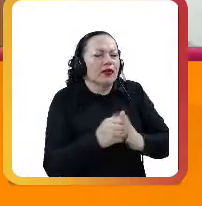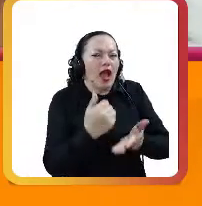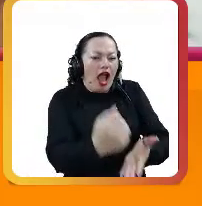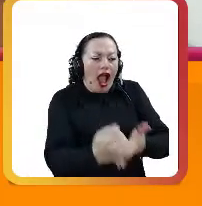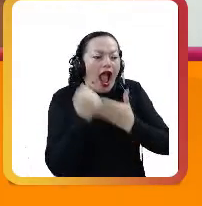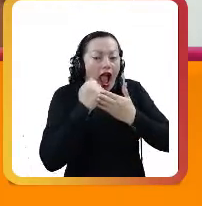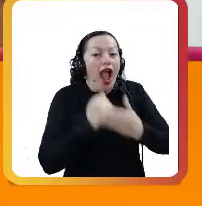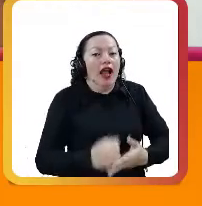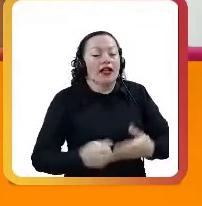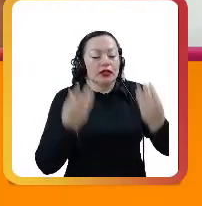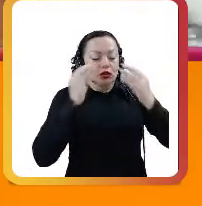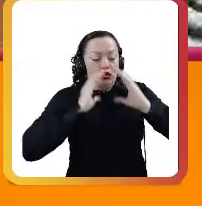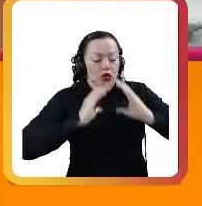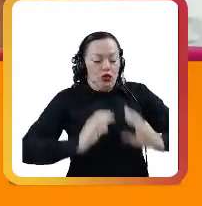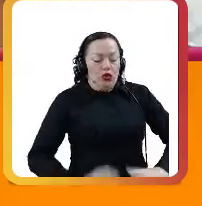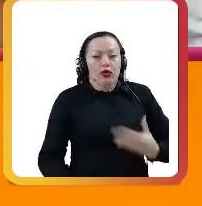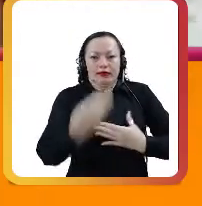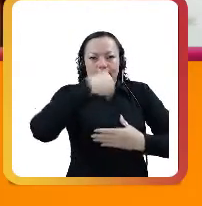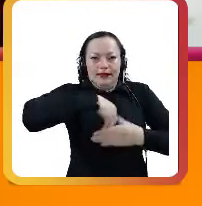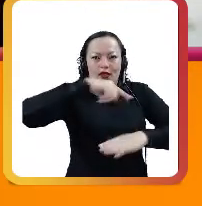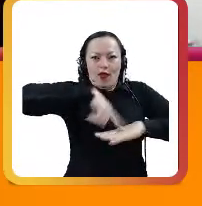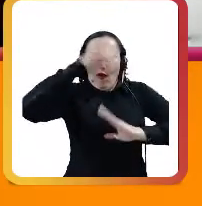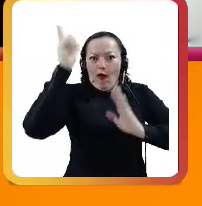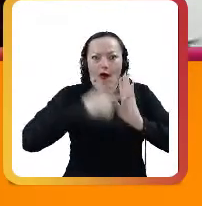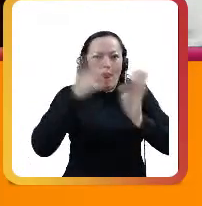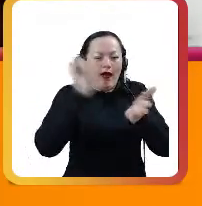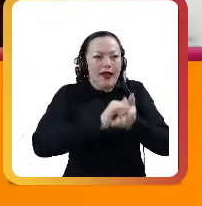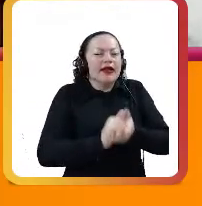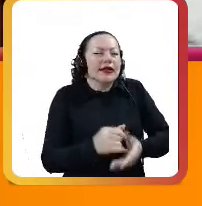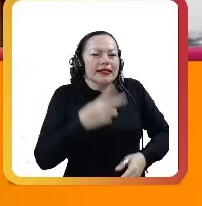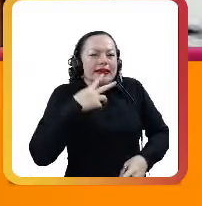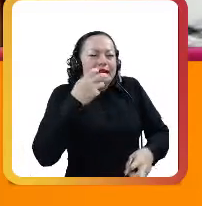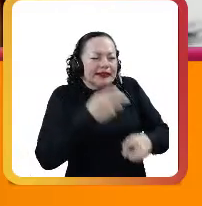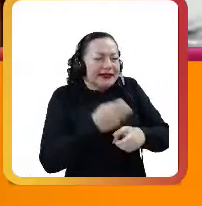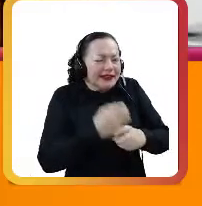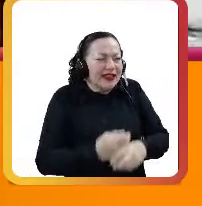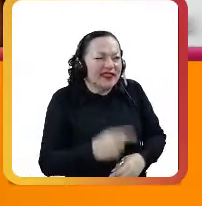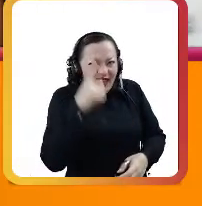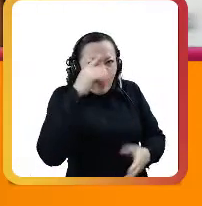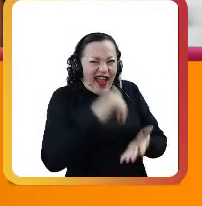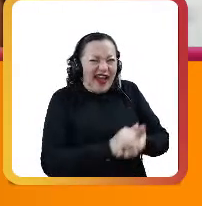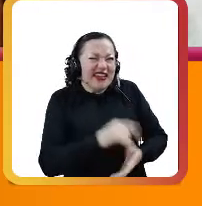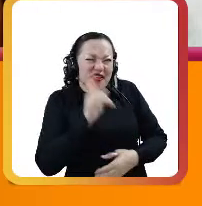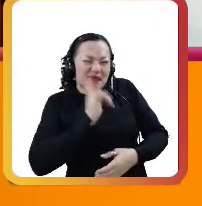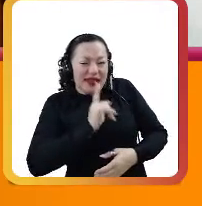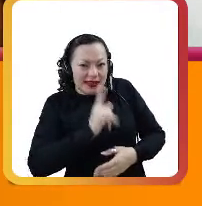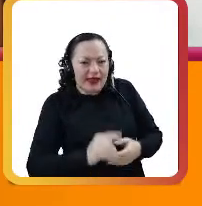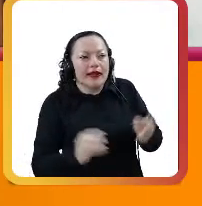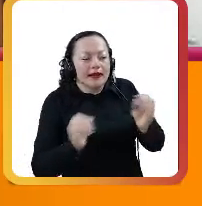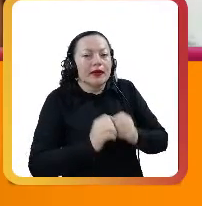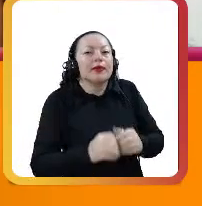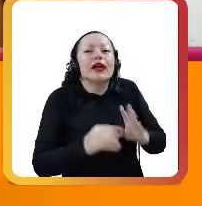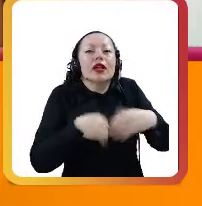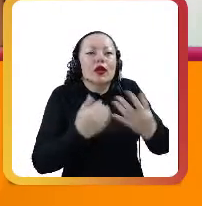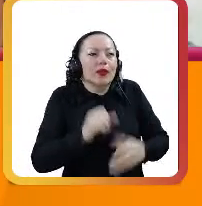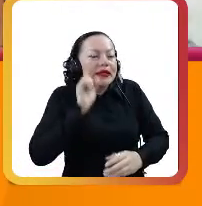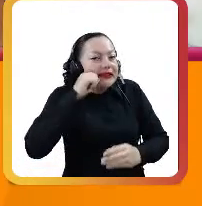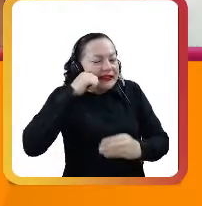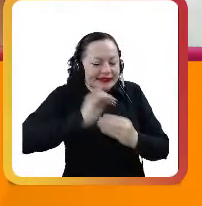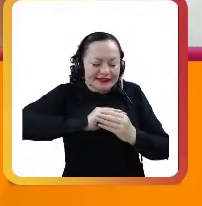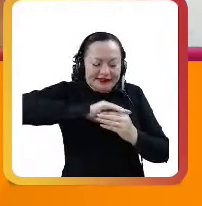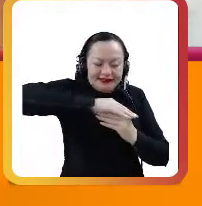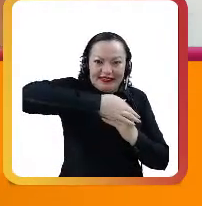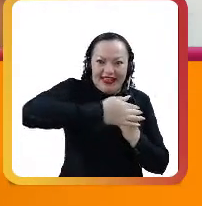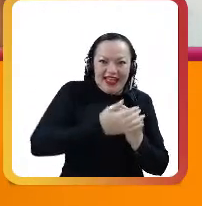beneficios para todo esto. Y pues aunque sea difícil de creer, esto es verdad porque la zanahoria, la cáscara de la zanahoria tiene